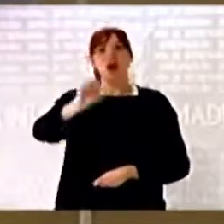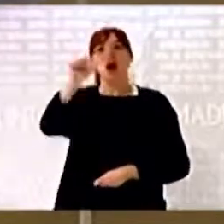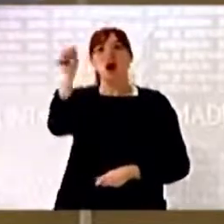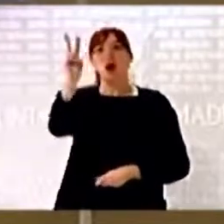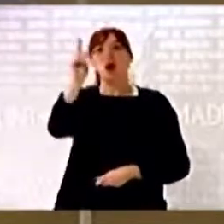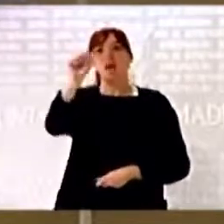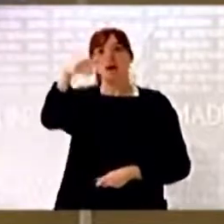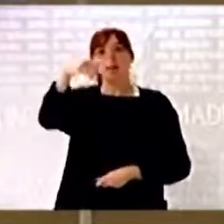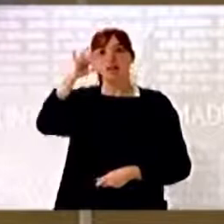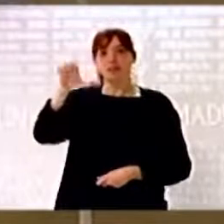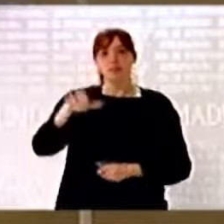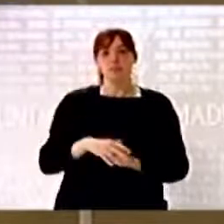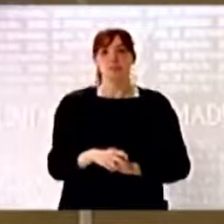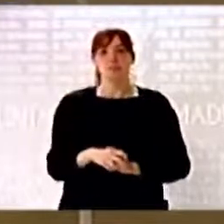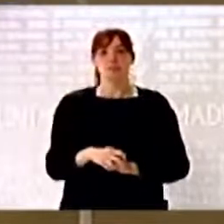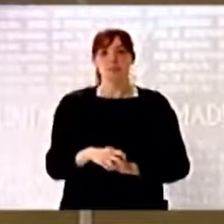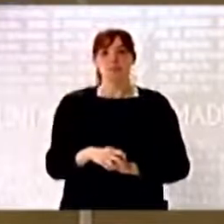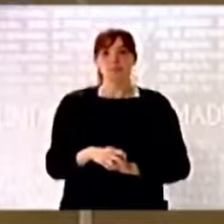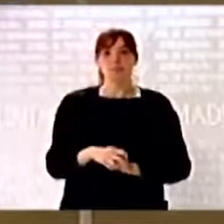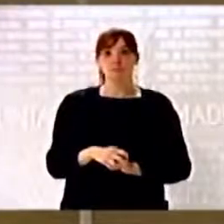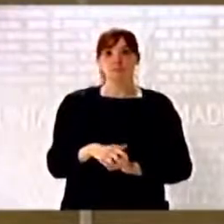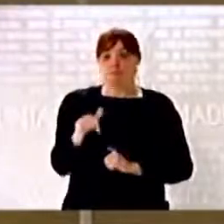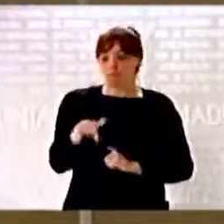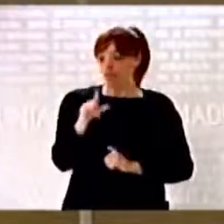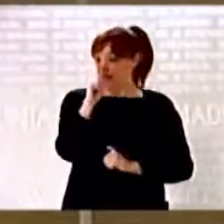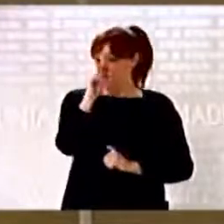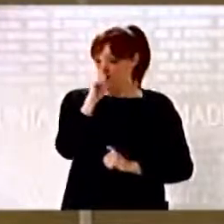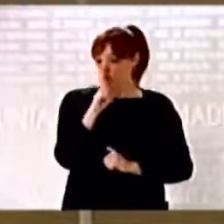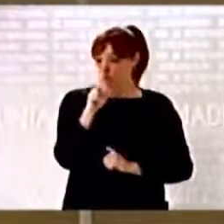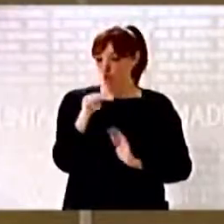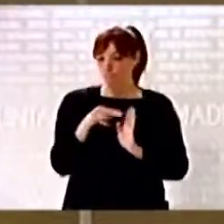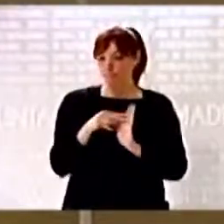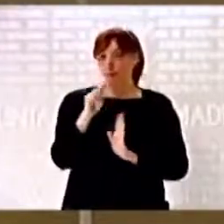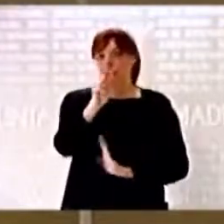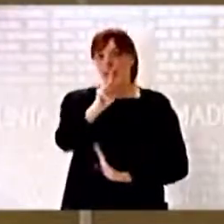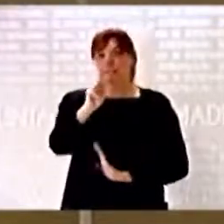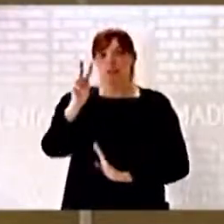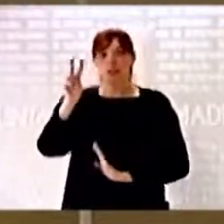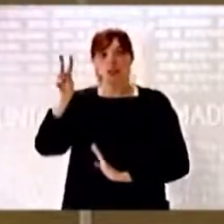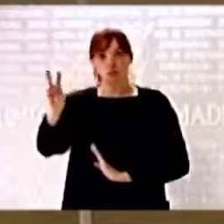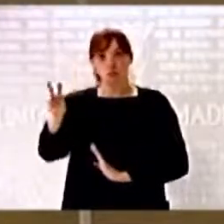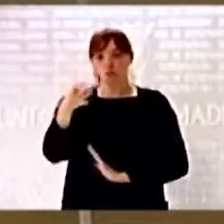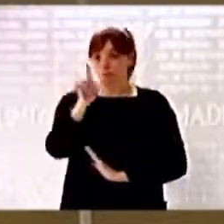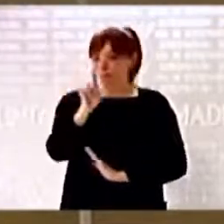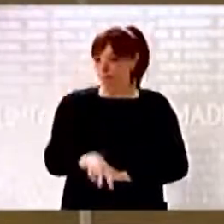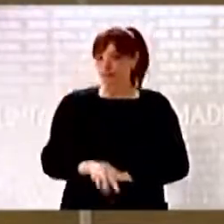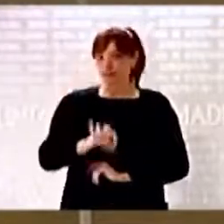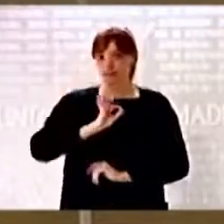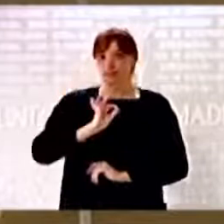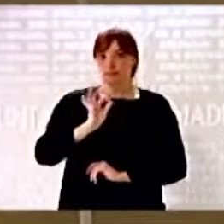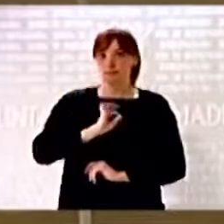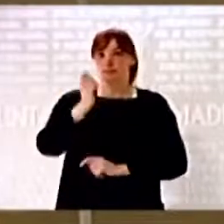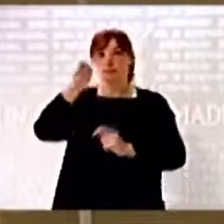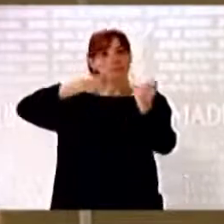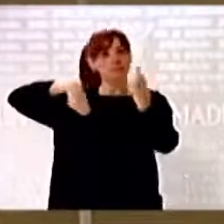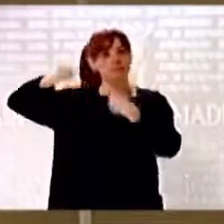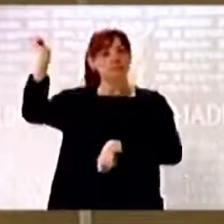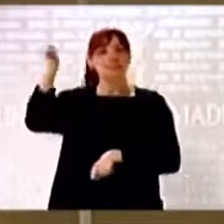En el año 2022, o sea, en lo que llevamos de mes, se han vendido